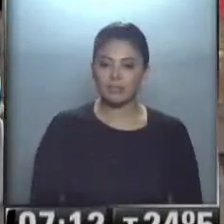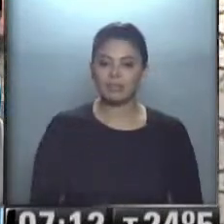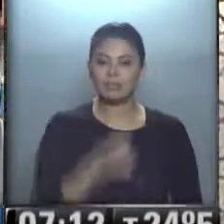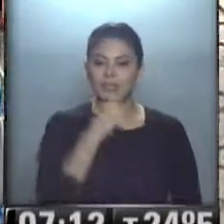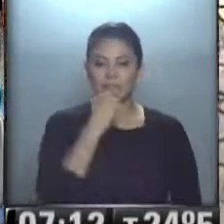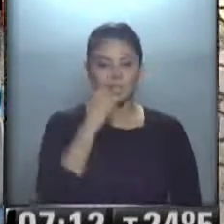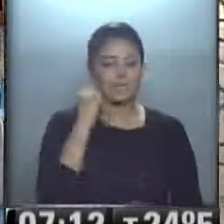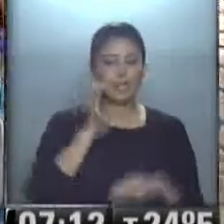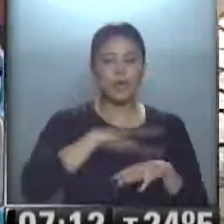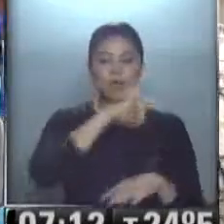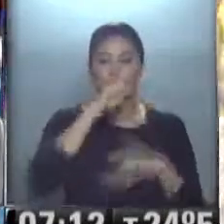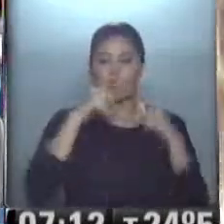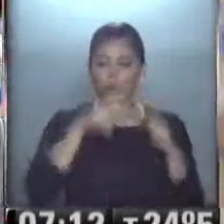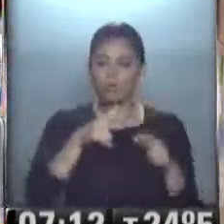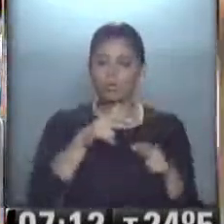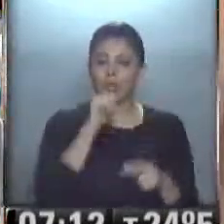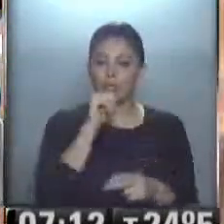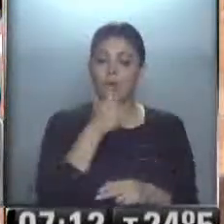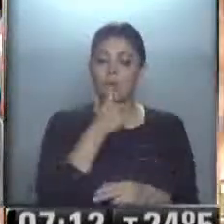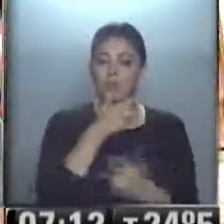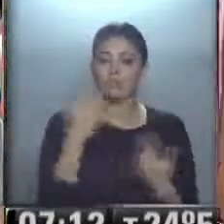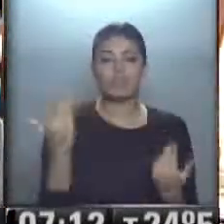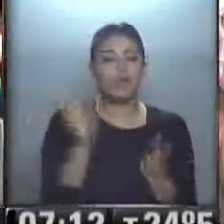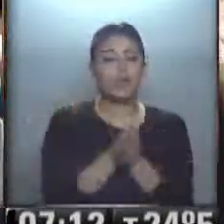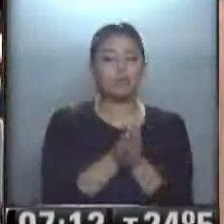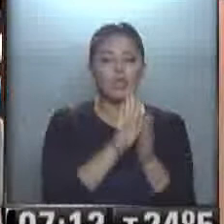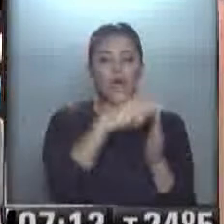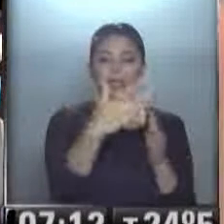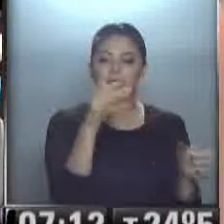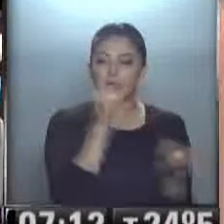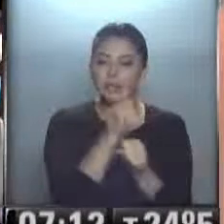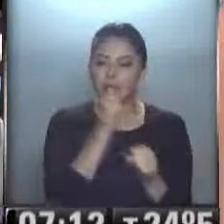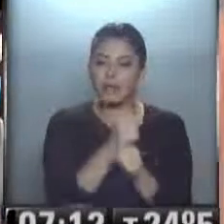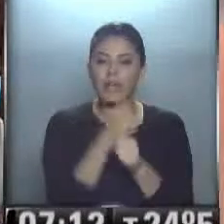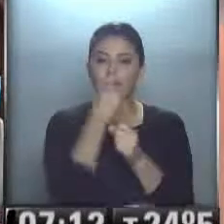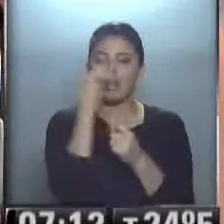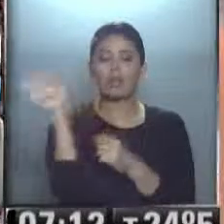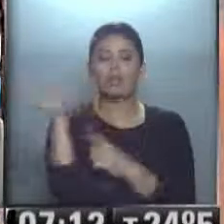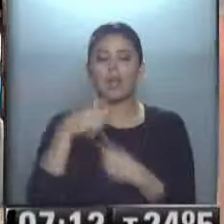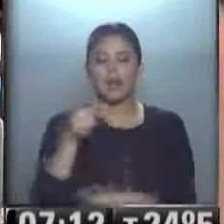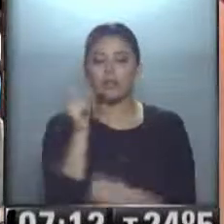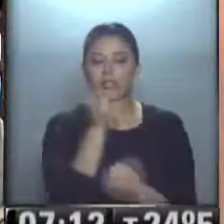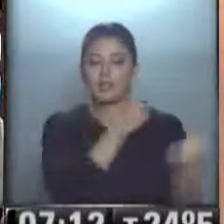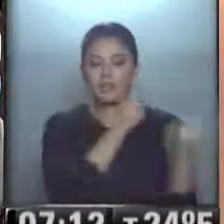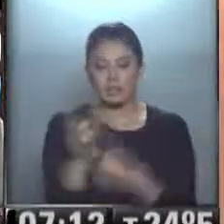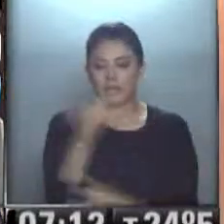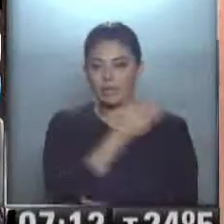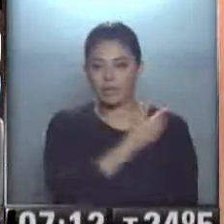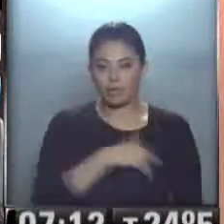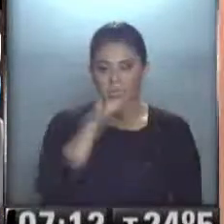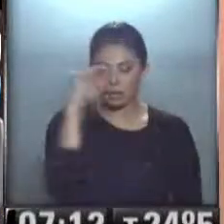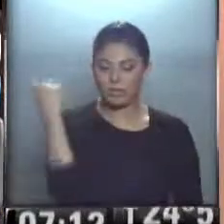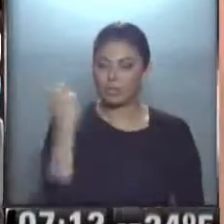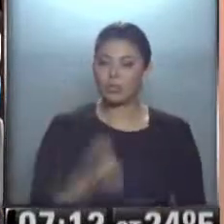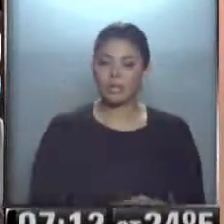sin agua por los cortes de luz. Así que estamos trabajando con los vecinos, con los recursos del Estado Nacional, tratando de